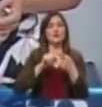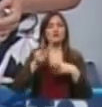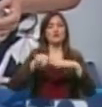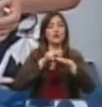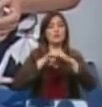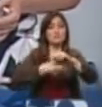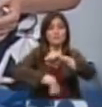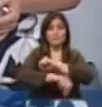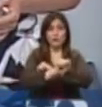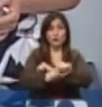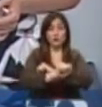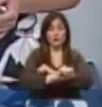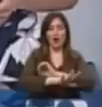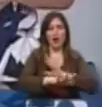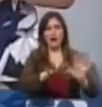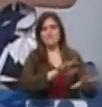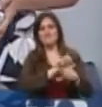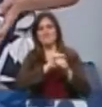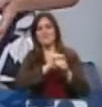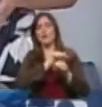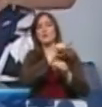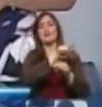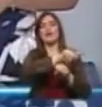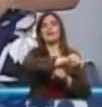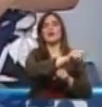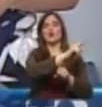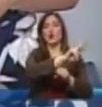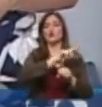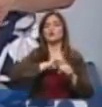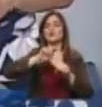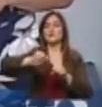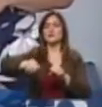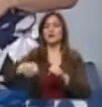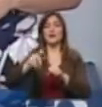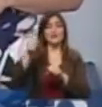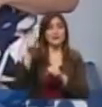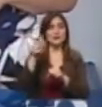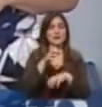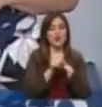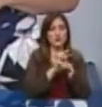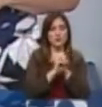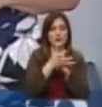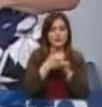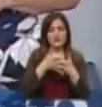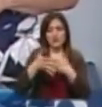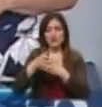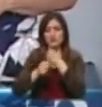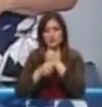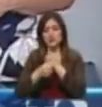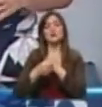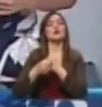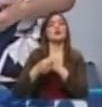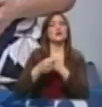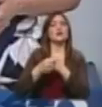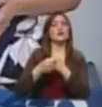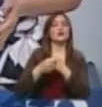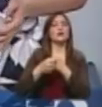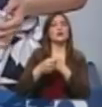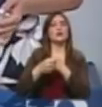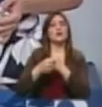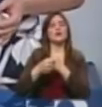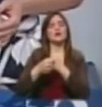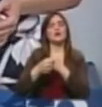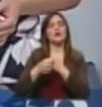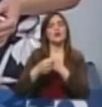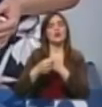parte de los canales incautados entre 2013 y 2015. En el documento se identifican varias irregularidades, millonarias